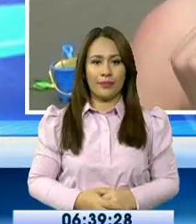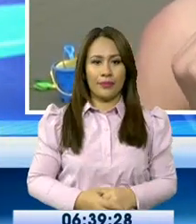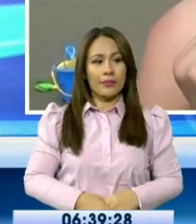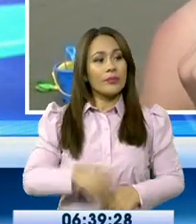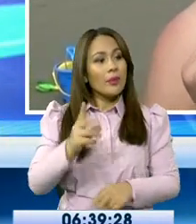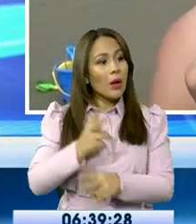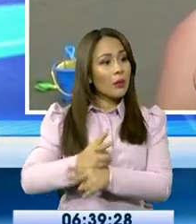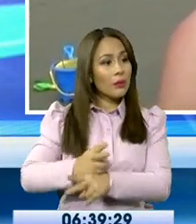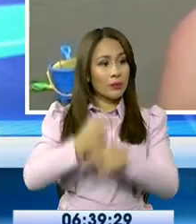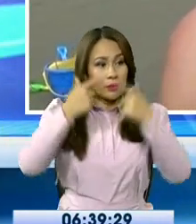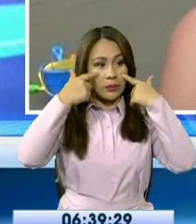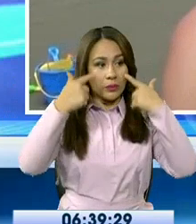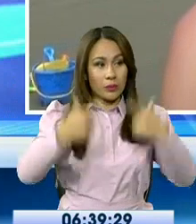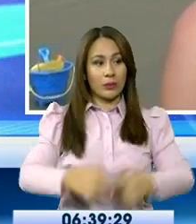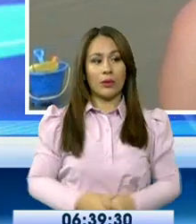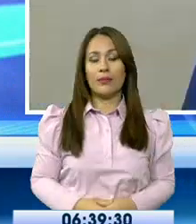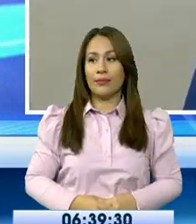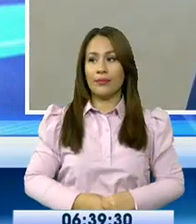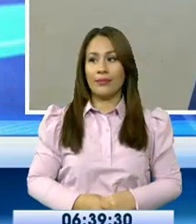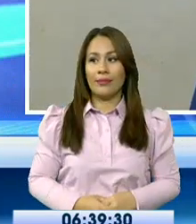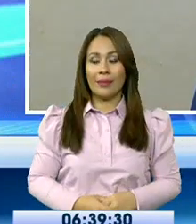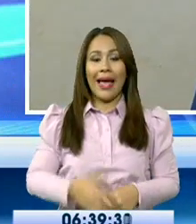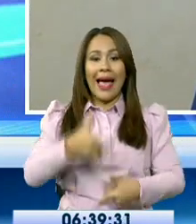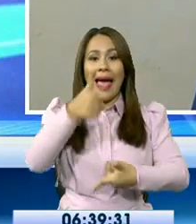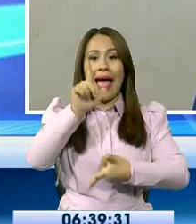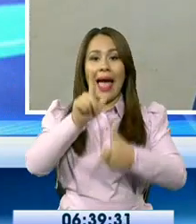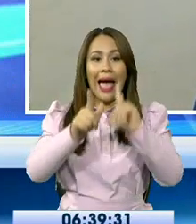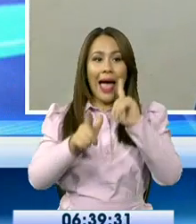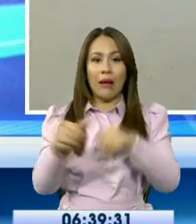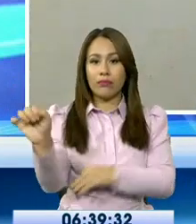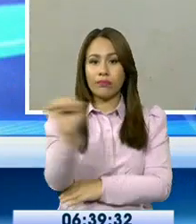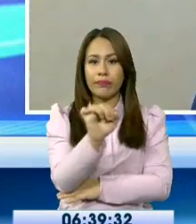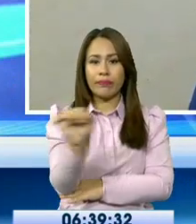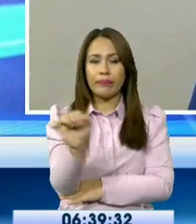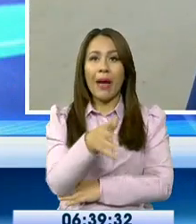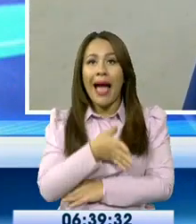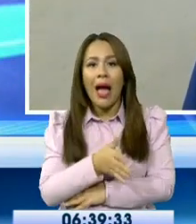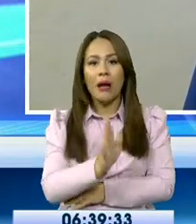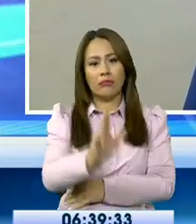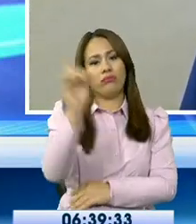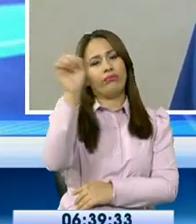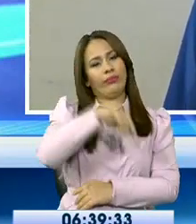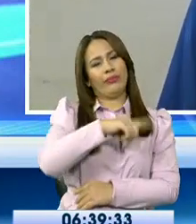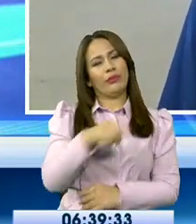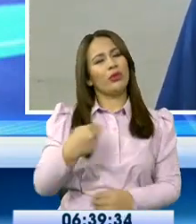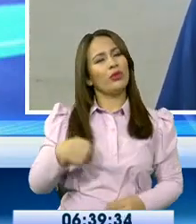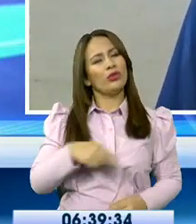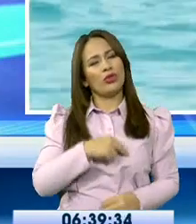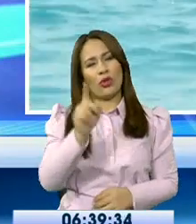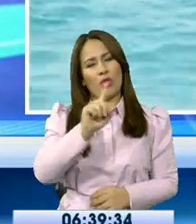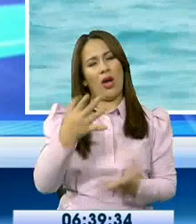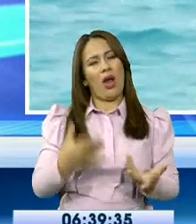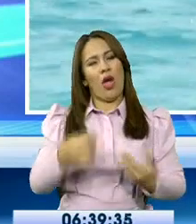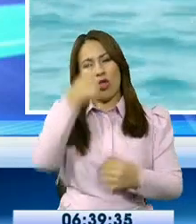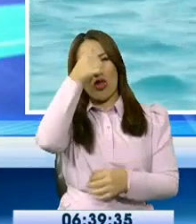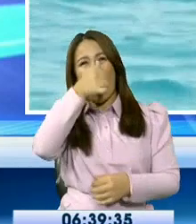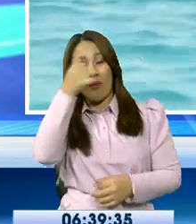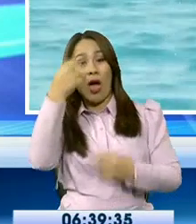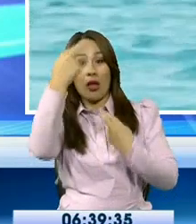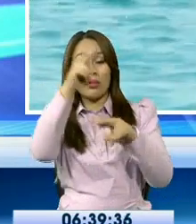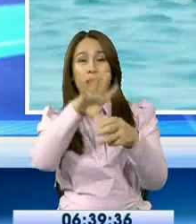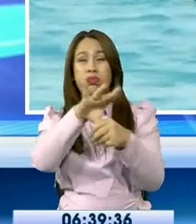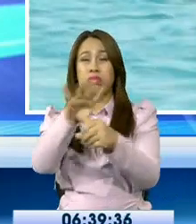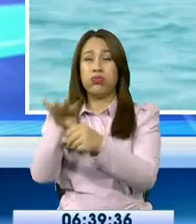debemos de tener esa pésima combinación de alcohol y conducción. Alcohol, por favor. Por favor, señor. No quisiéramos al retorno del feriado,